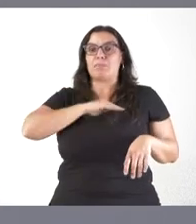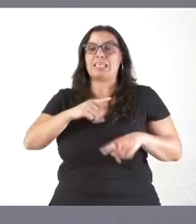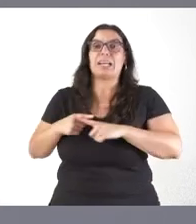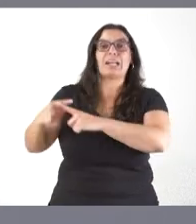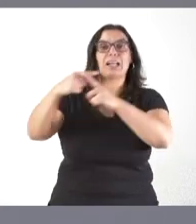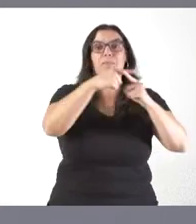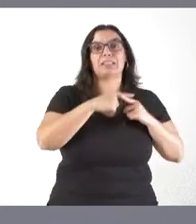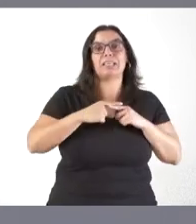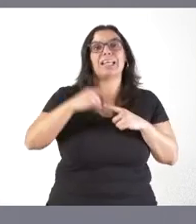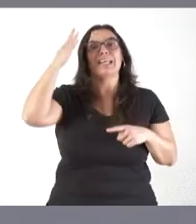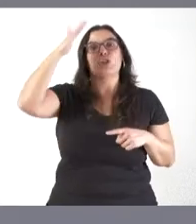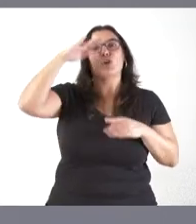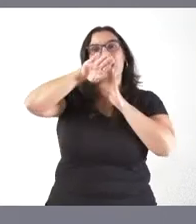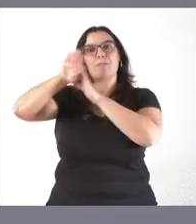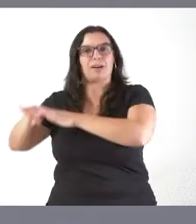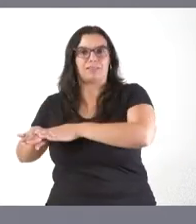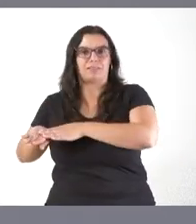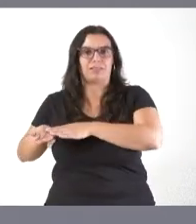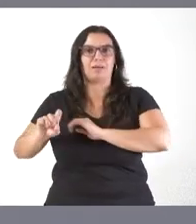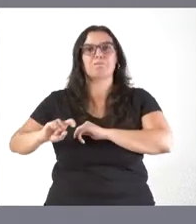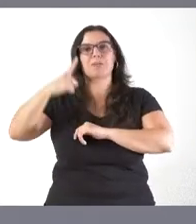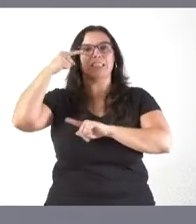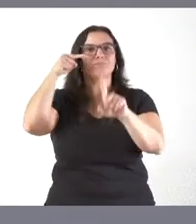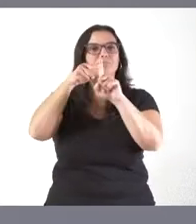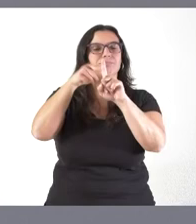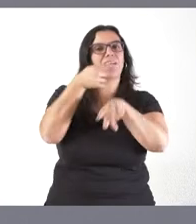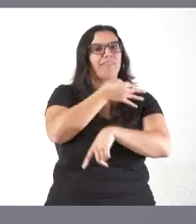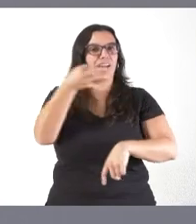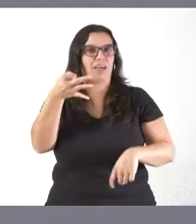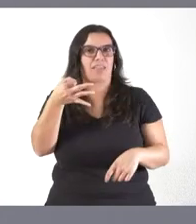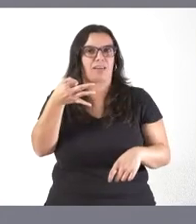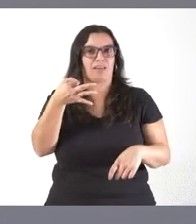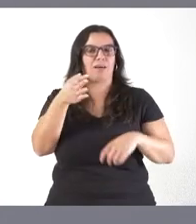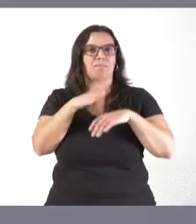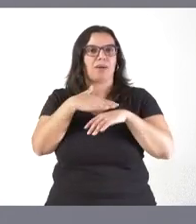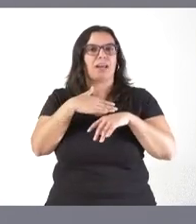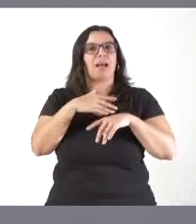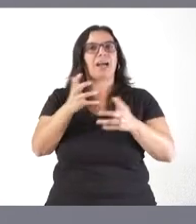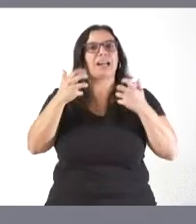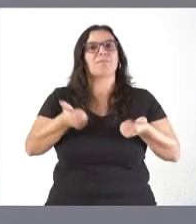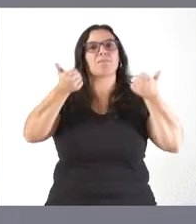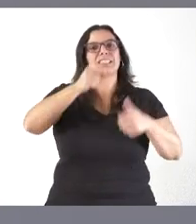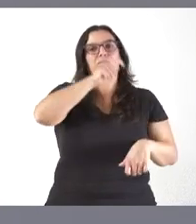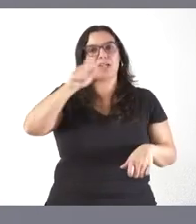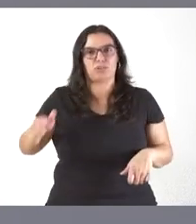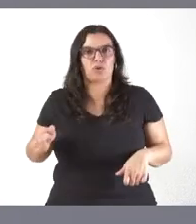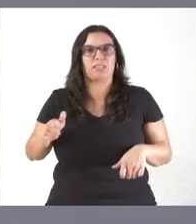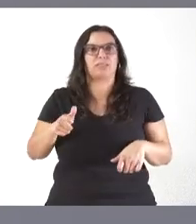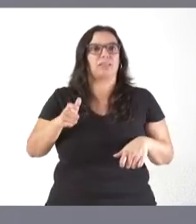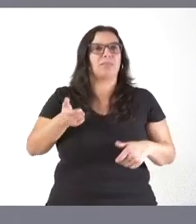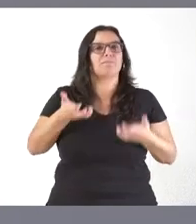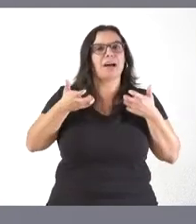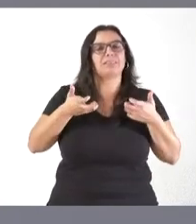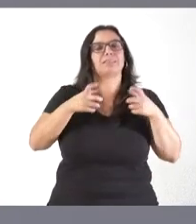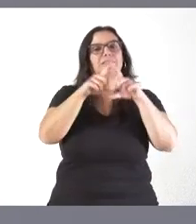ideológicos y con más criterios de eficacia y por tanto que llegarán más a las personas de Castilla y león y que llegarán más a las empresas de Castilla y león no